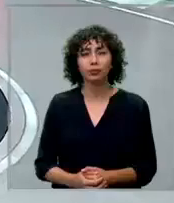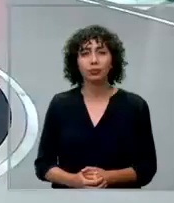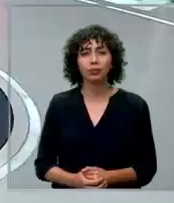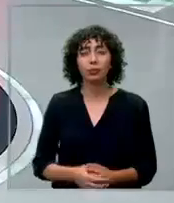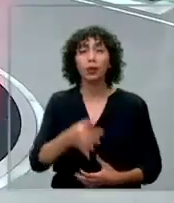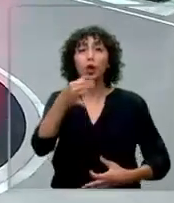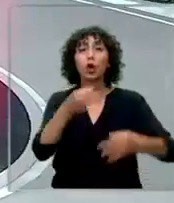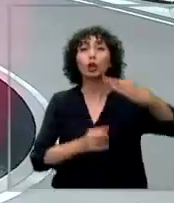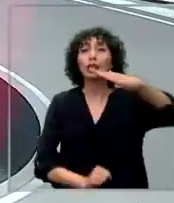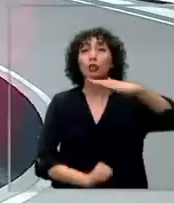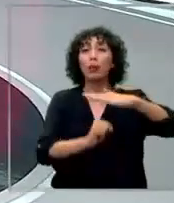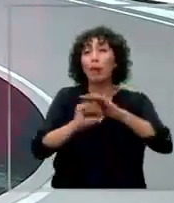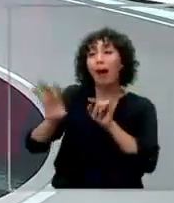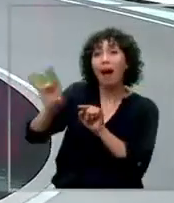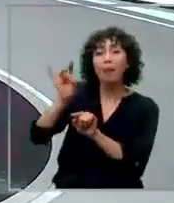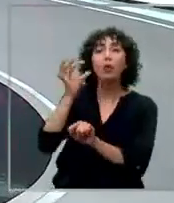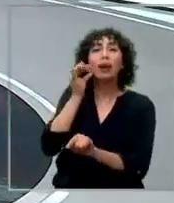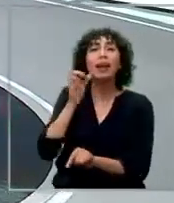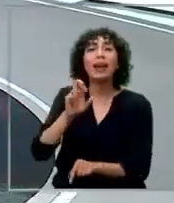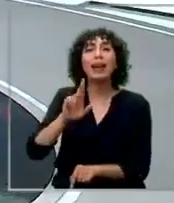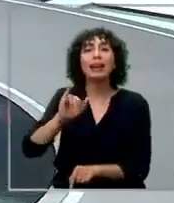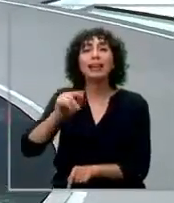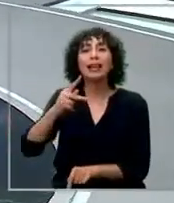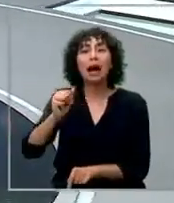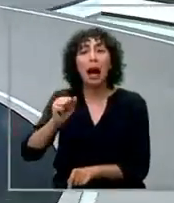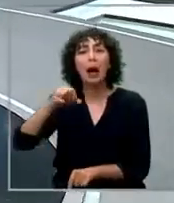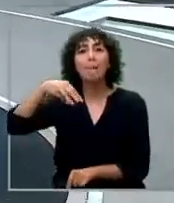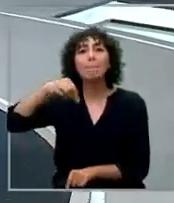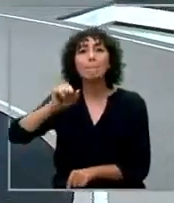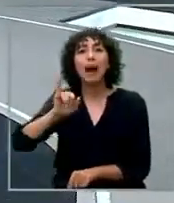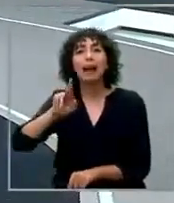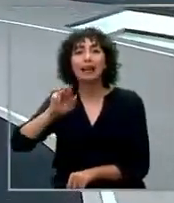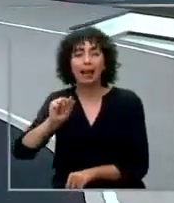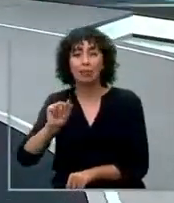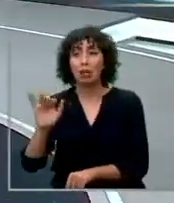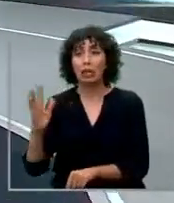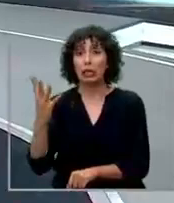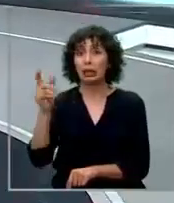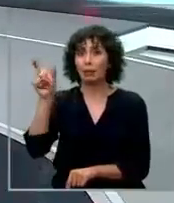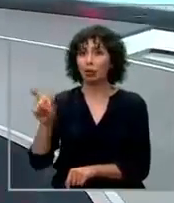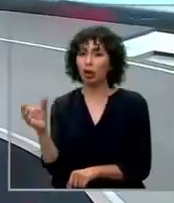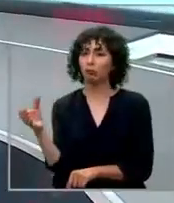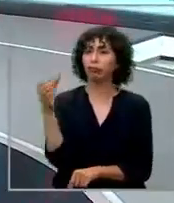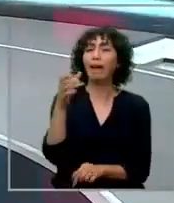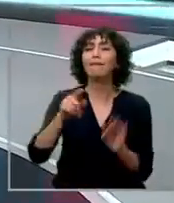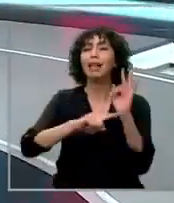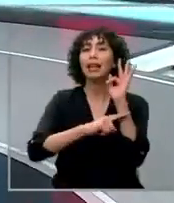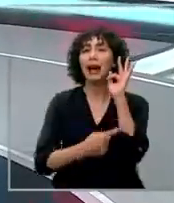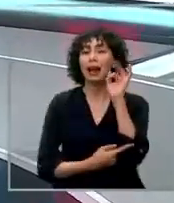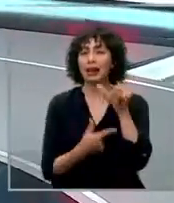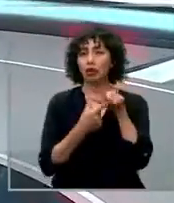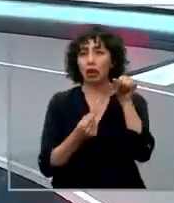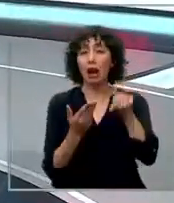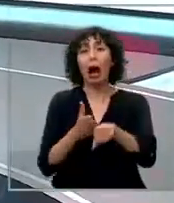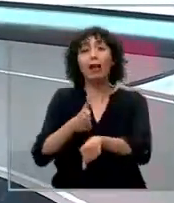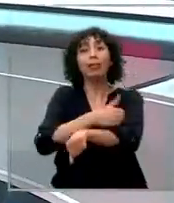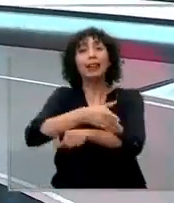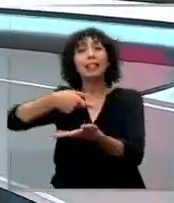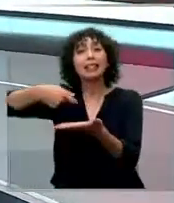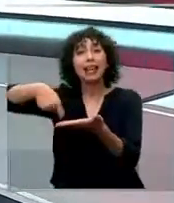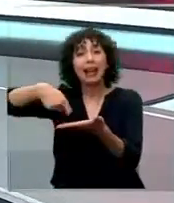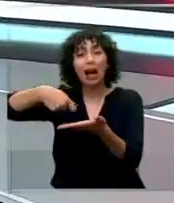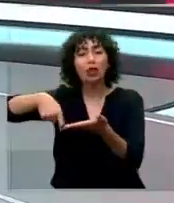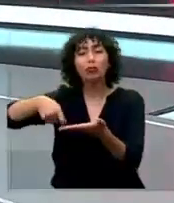La Corte Suprema eligió a Erika Mayra para completar la quina de elección del fiscal nacional. Esto luego de que el Senado rechazara